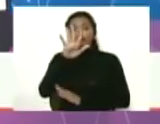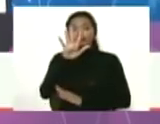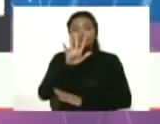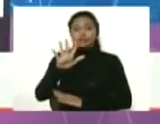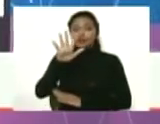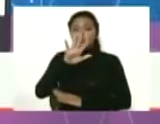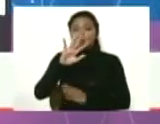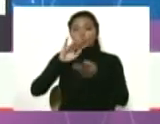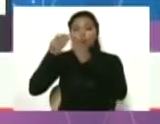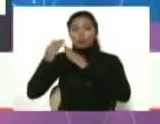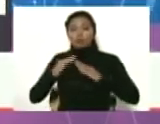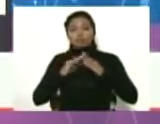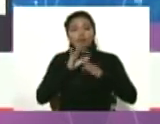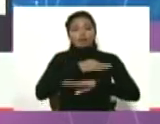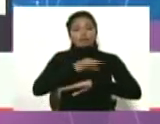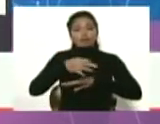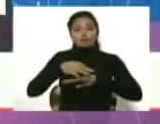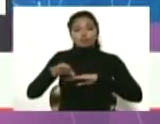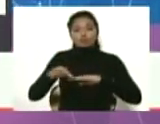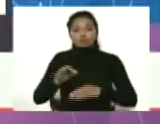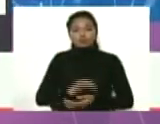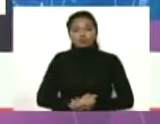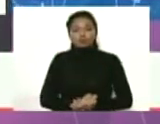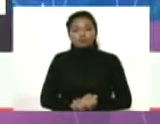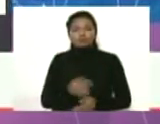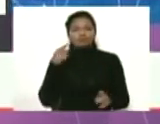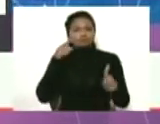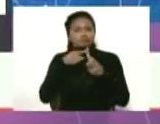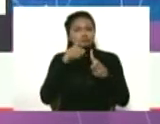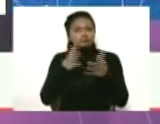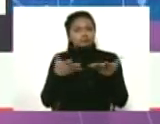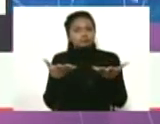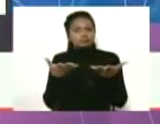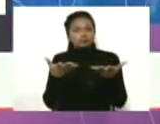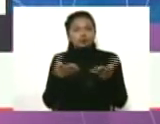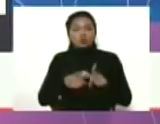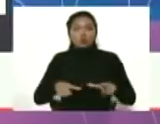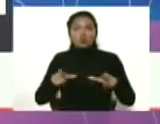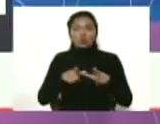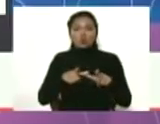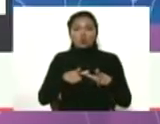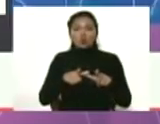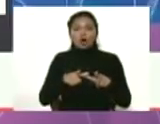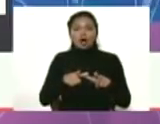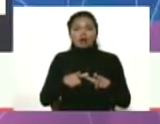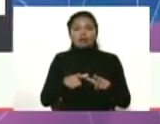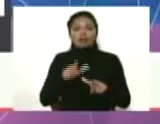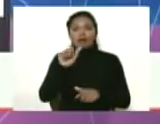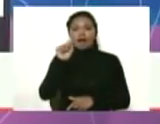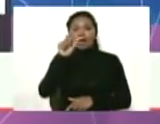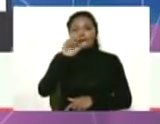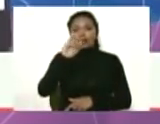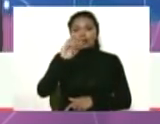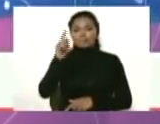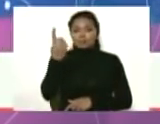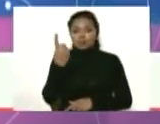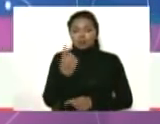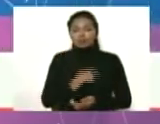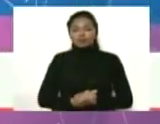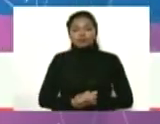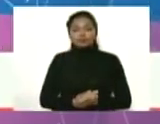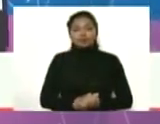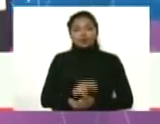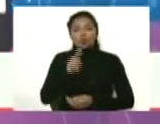comunas del municipio, específicamente en el sector Ali Primera. La